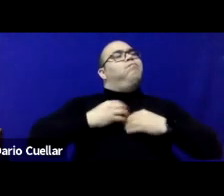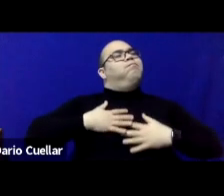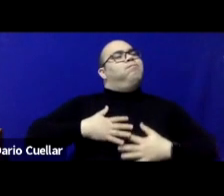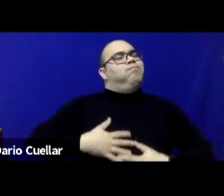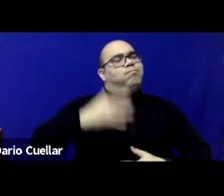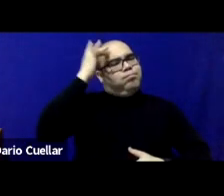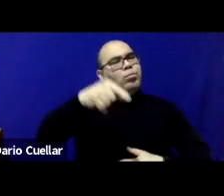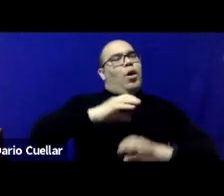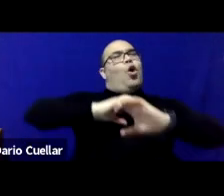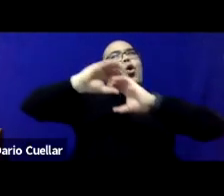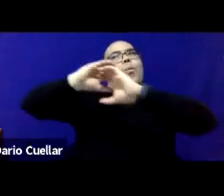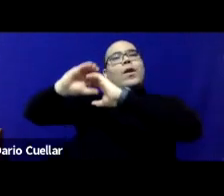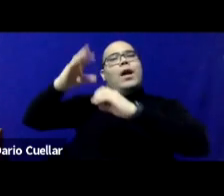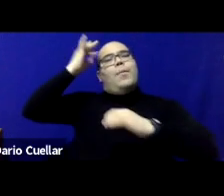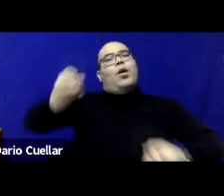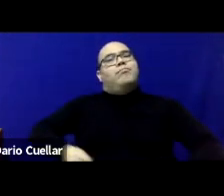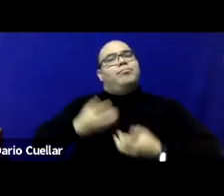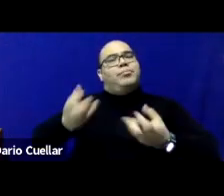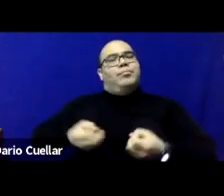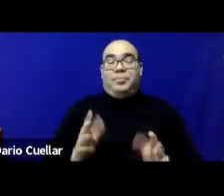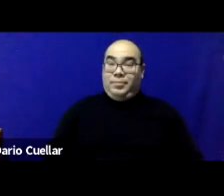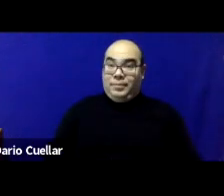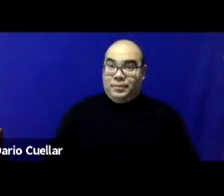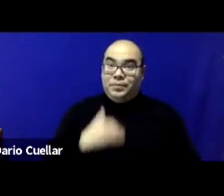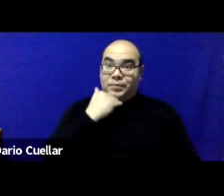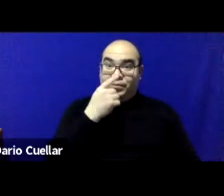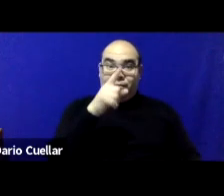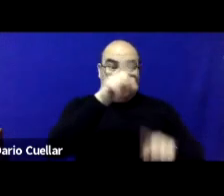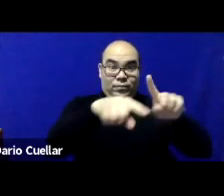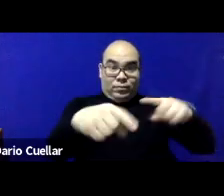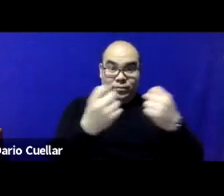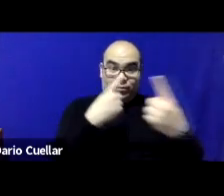logra transmitir. ¿Sí? Hasta aquí, ¿alguna pregunta?